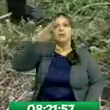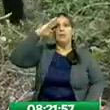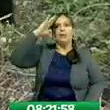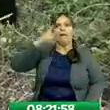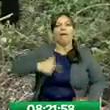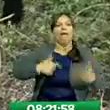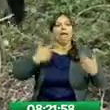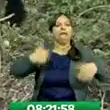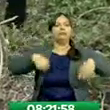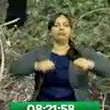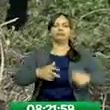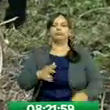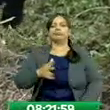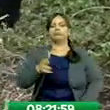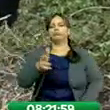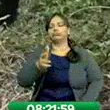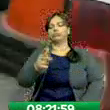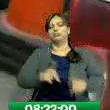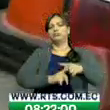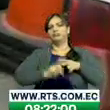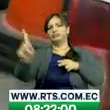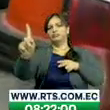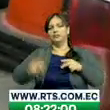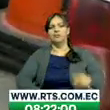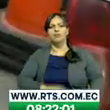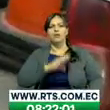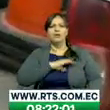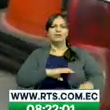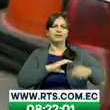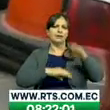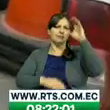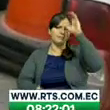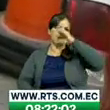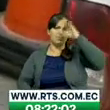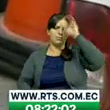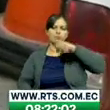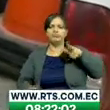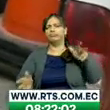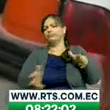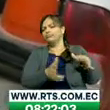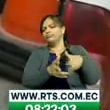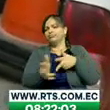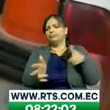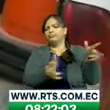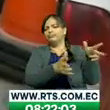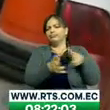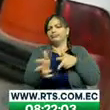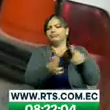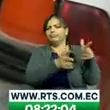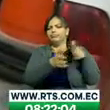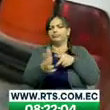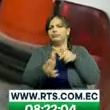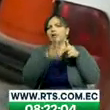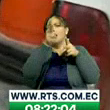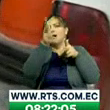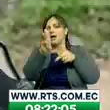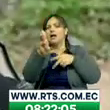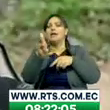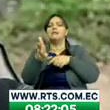cruce de balas entre los sospechosos y la autoridad de seguridad. Un posible robo que se